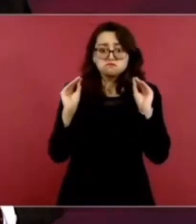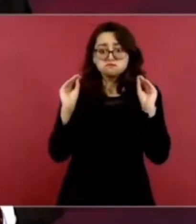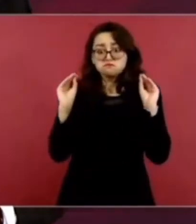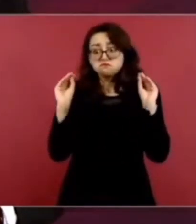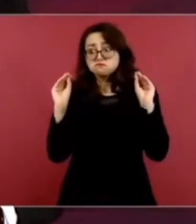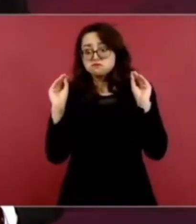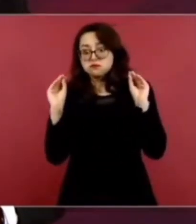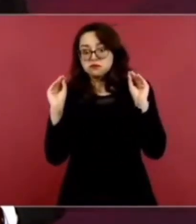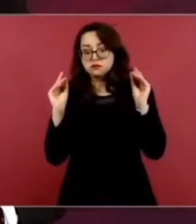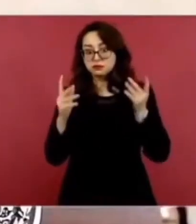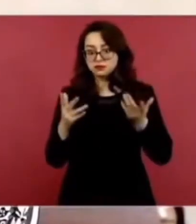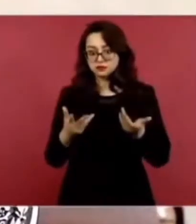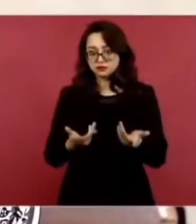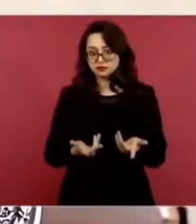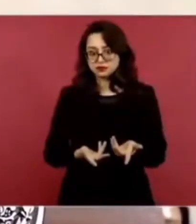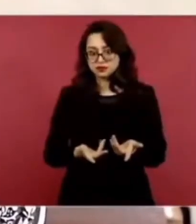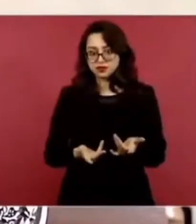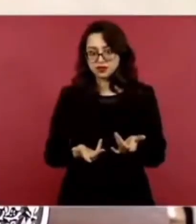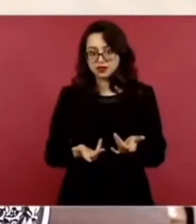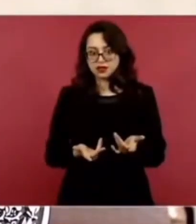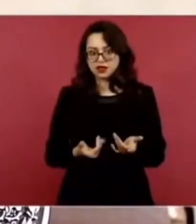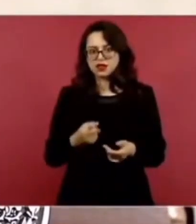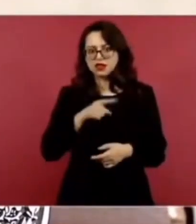Y lo de Cerón así.